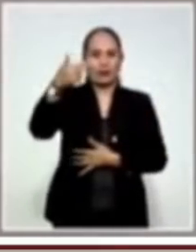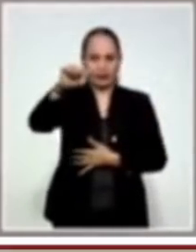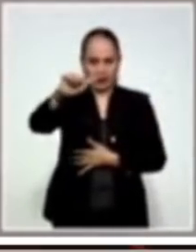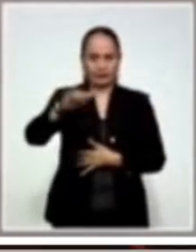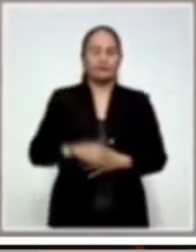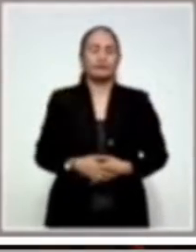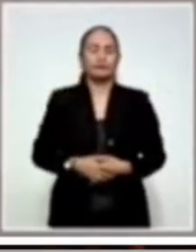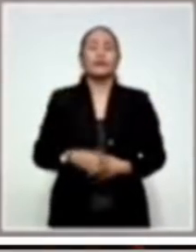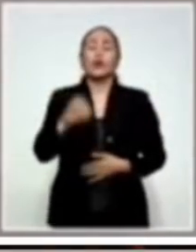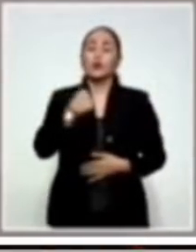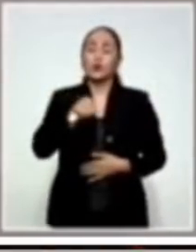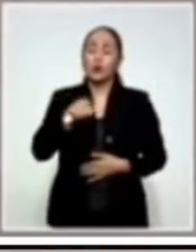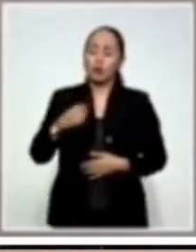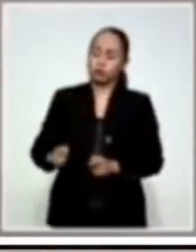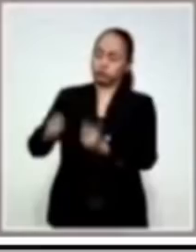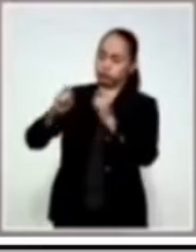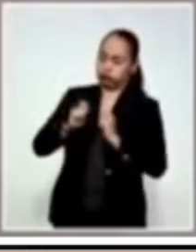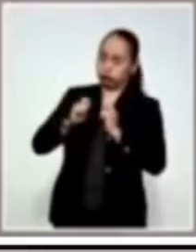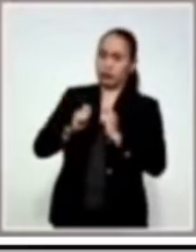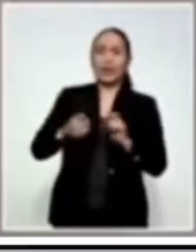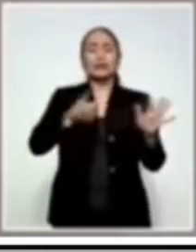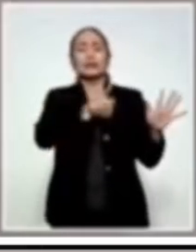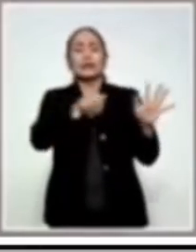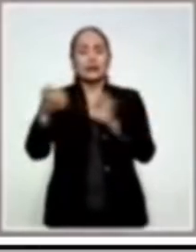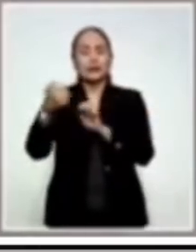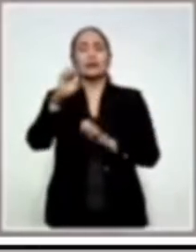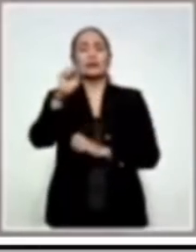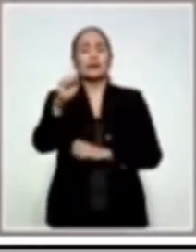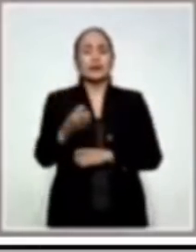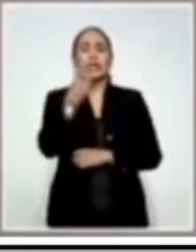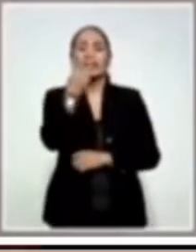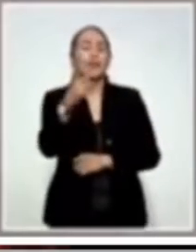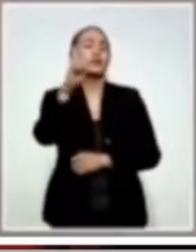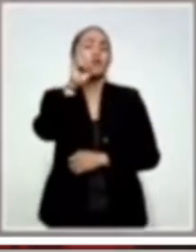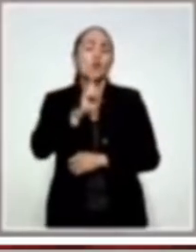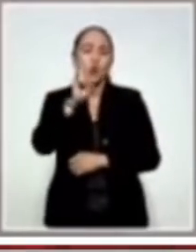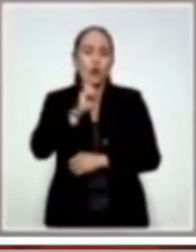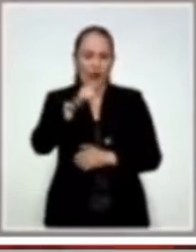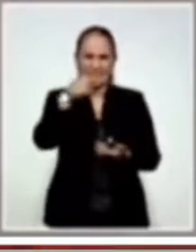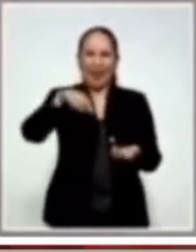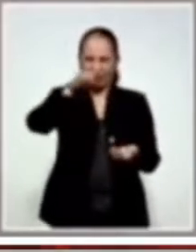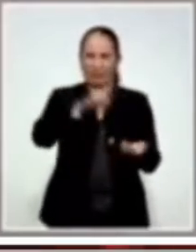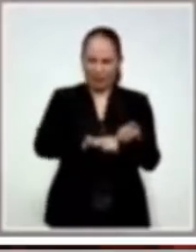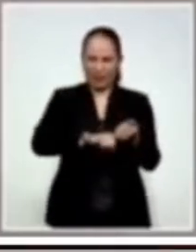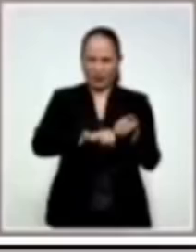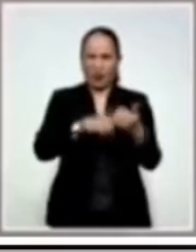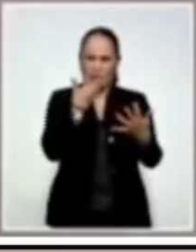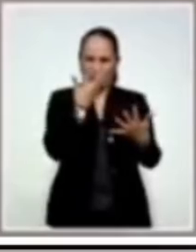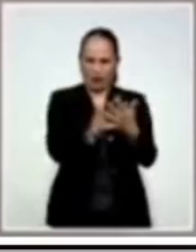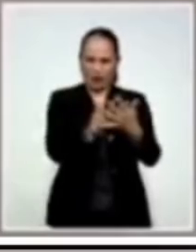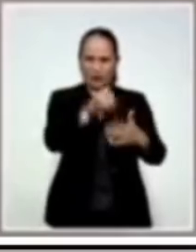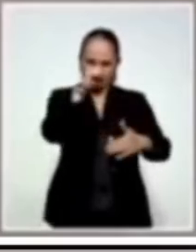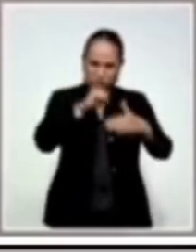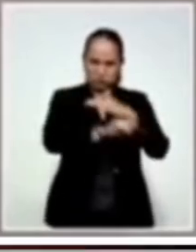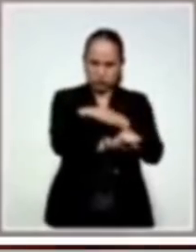honrando el compromiso que asumí con 663 mujeres que están recluidas